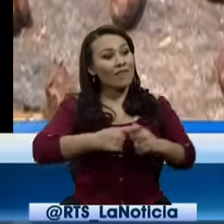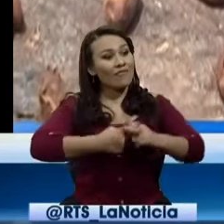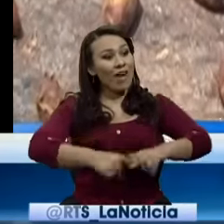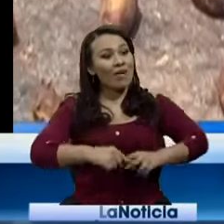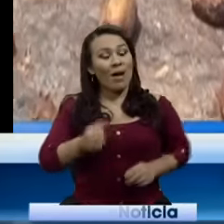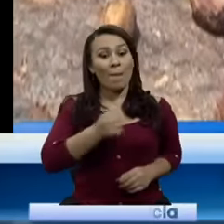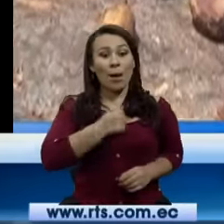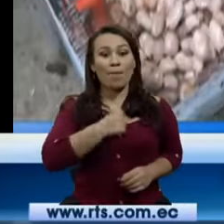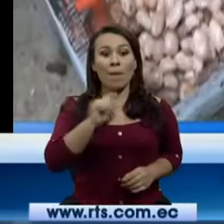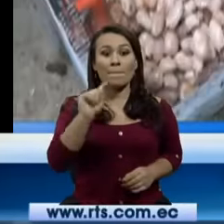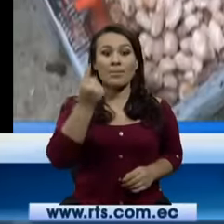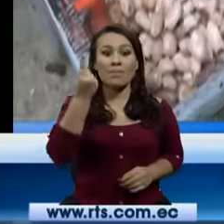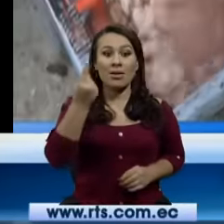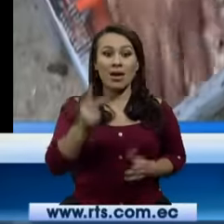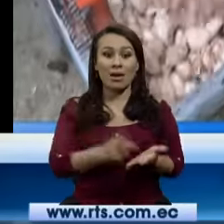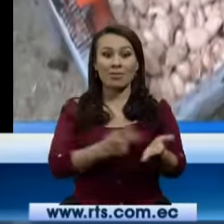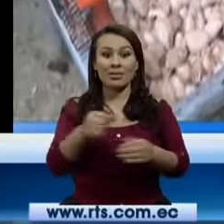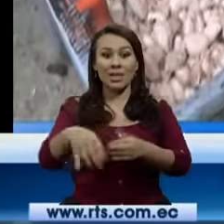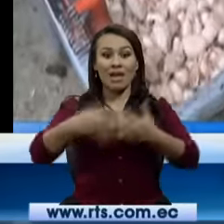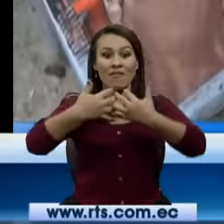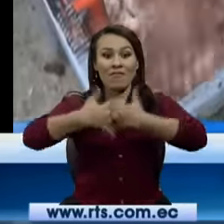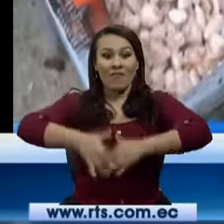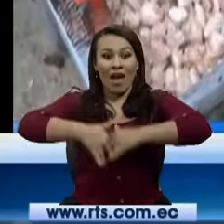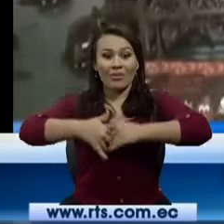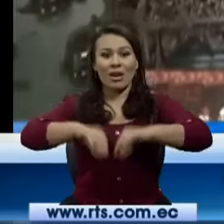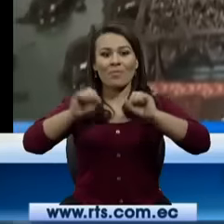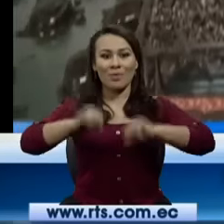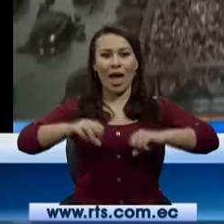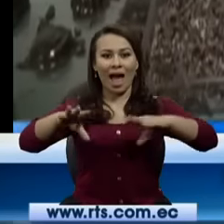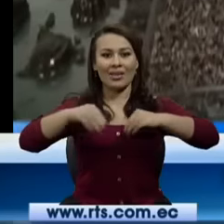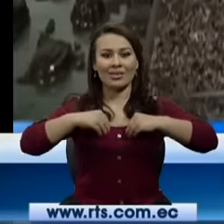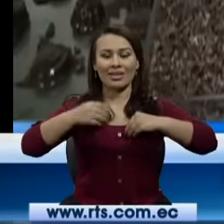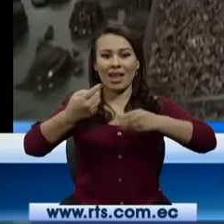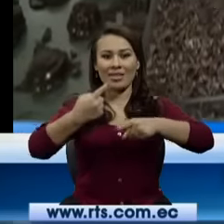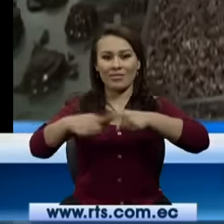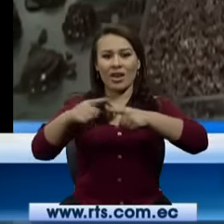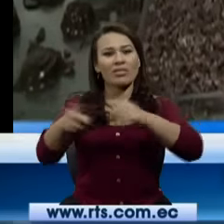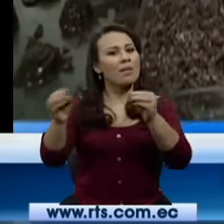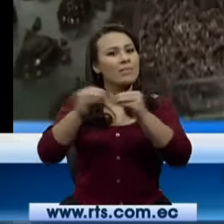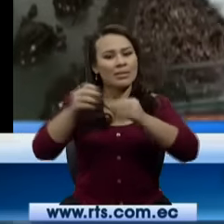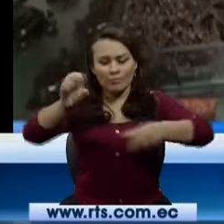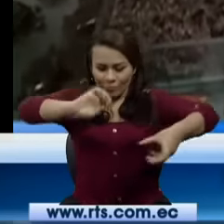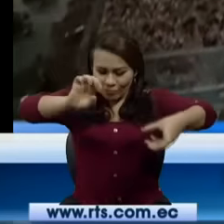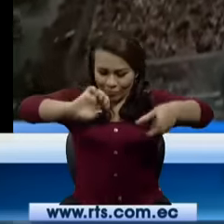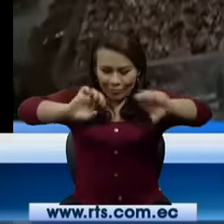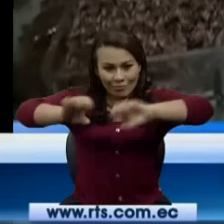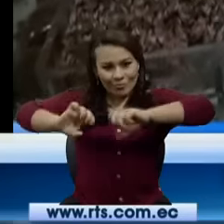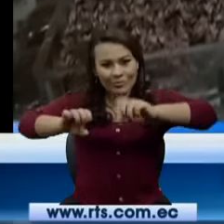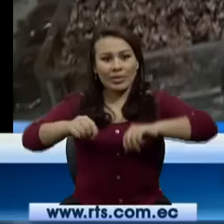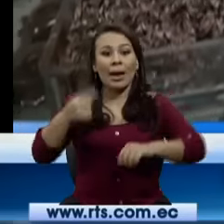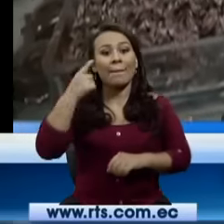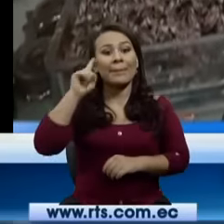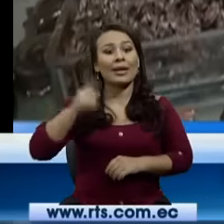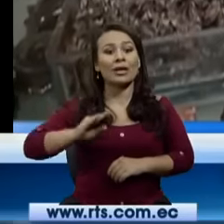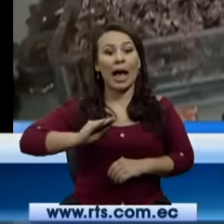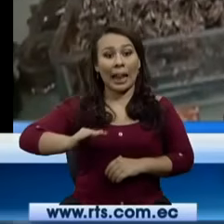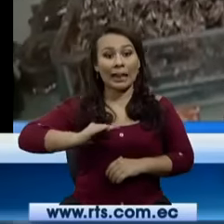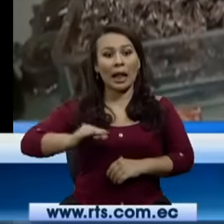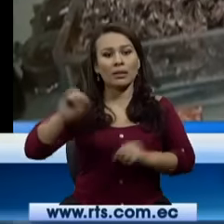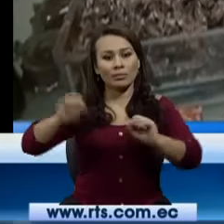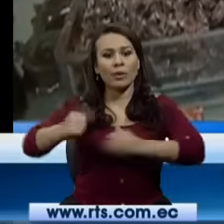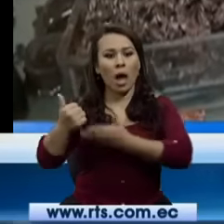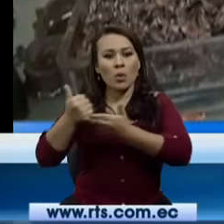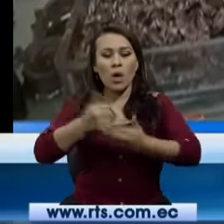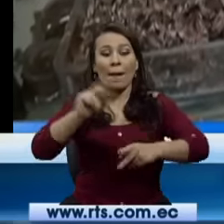eh semi artesanal Entonces sí tenemos la aceptación Es verdad que faltan muchos complementos por eso hoy tenemos a la alcaldía tenemos a la